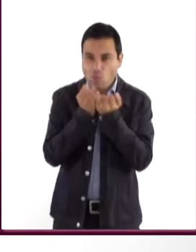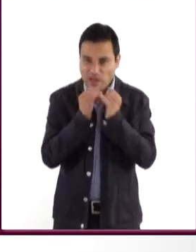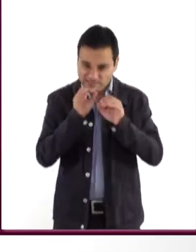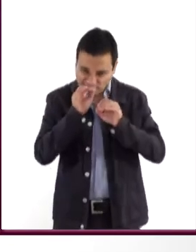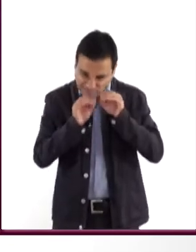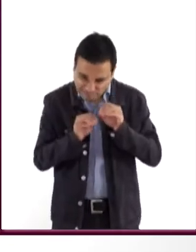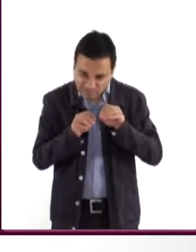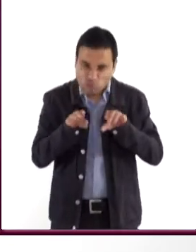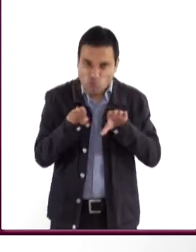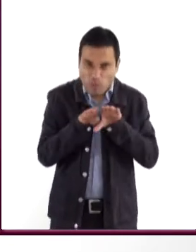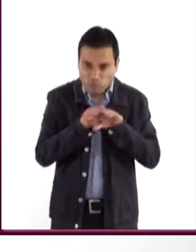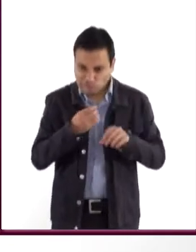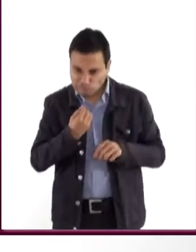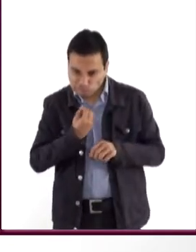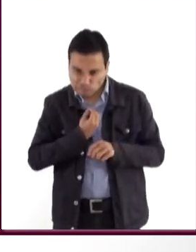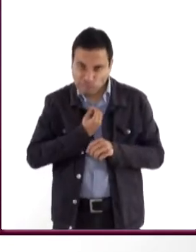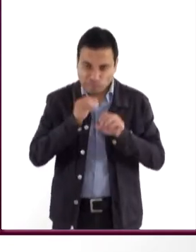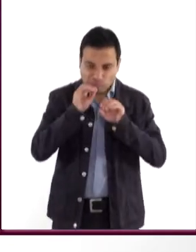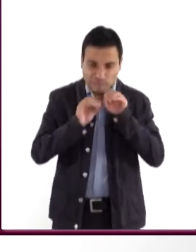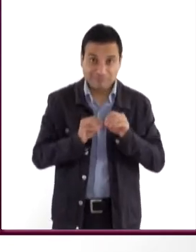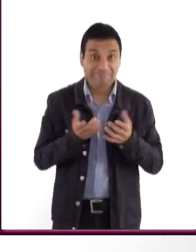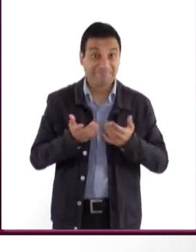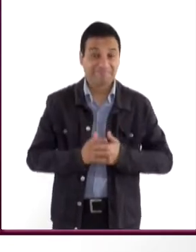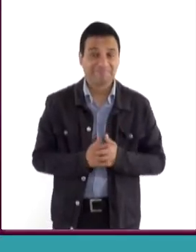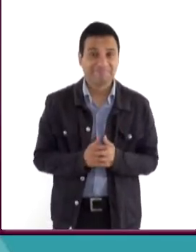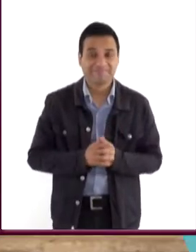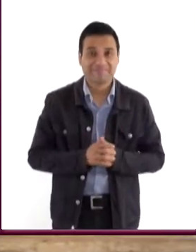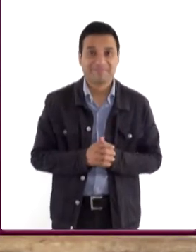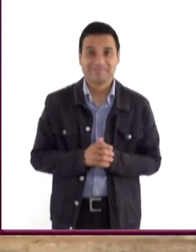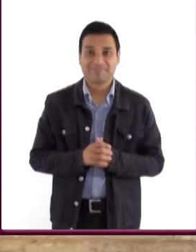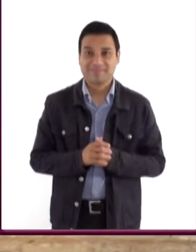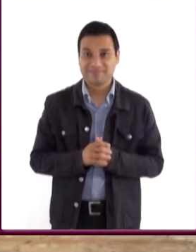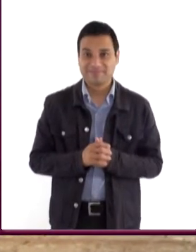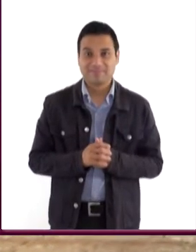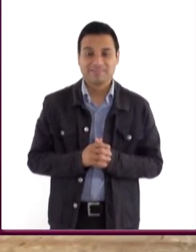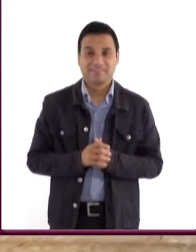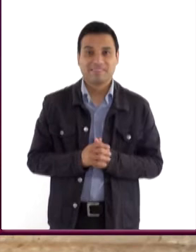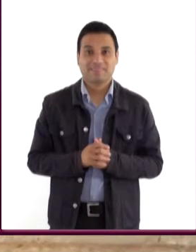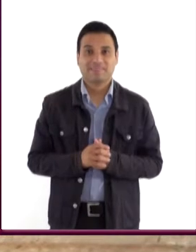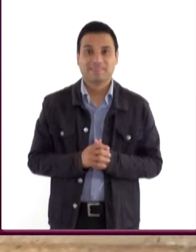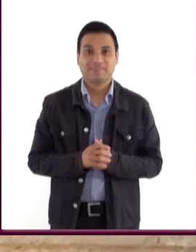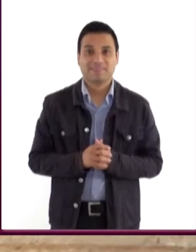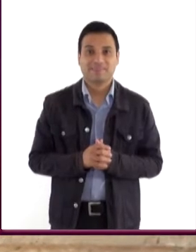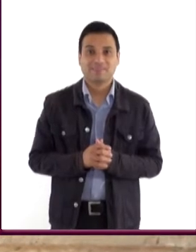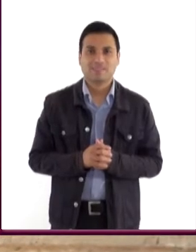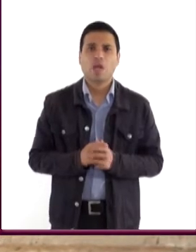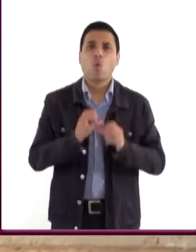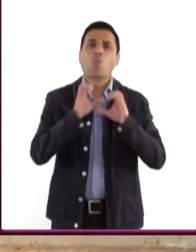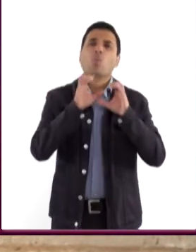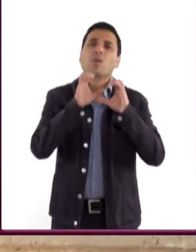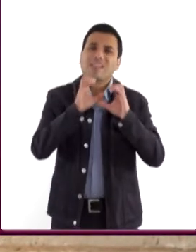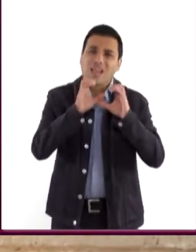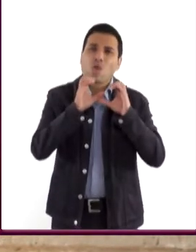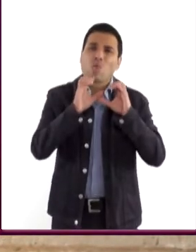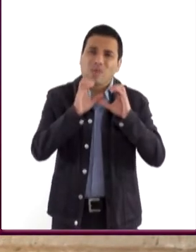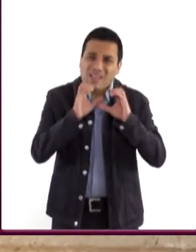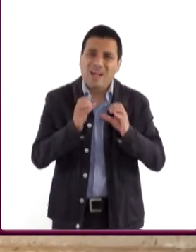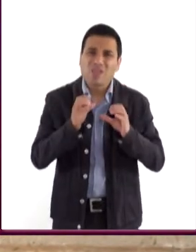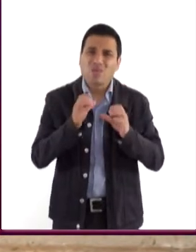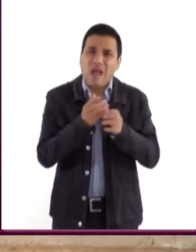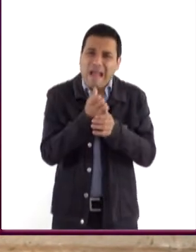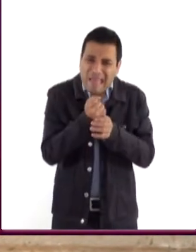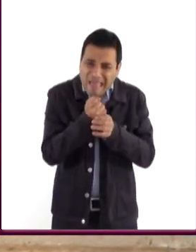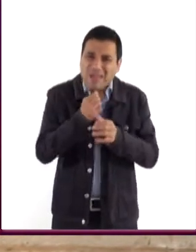más resistentes que los diseños regulares. Ay, ay, ay. No No te le vayas a muevas, apretar. espérate, No le vayas a apretar. Ay,